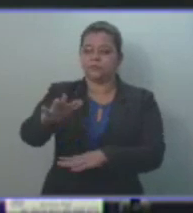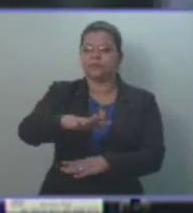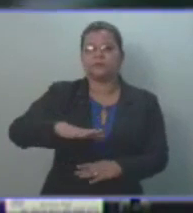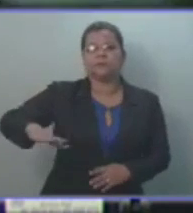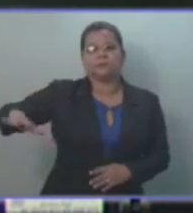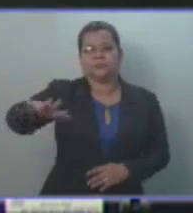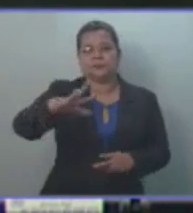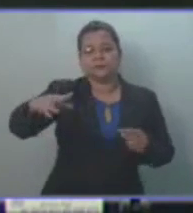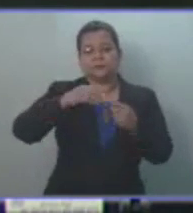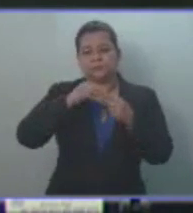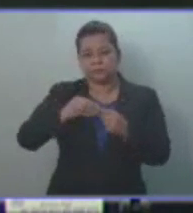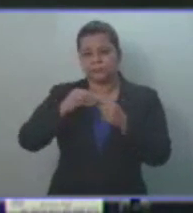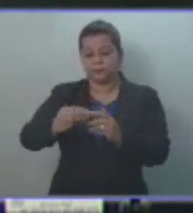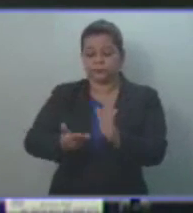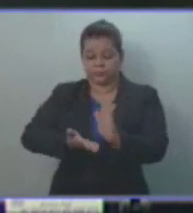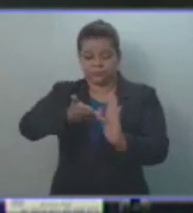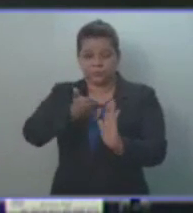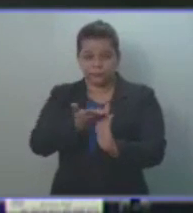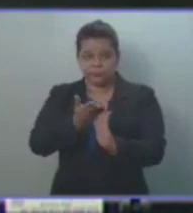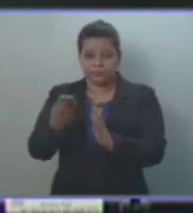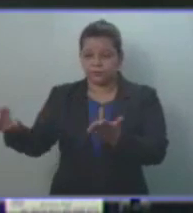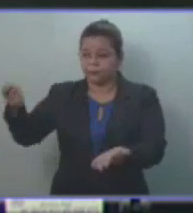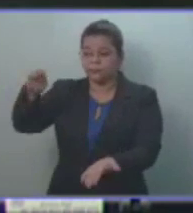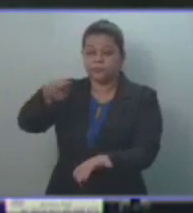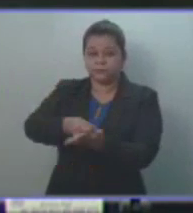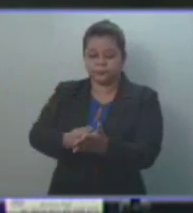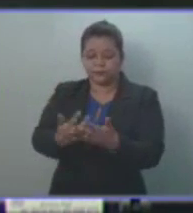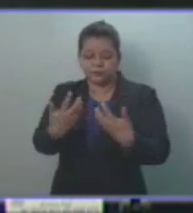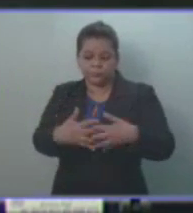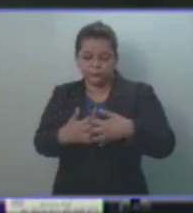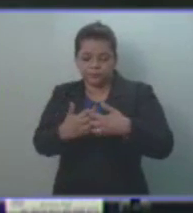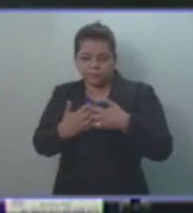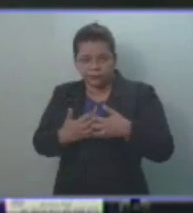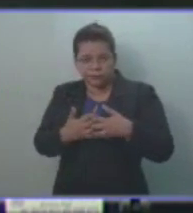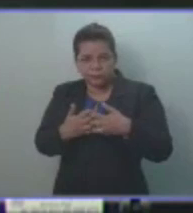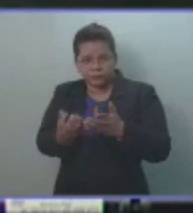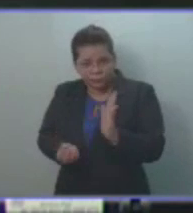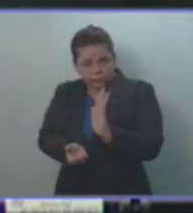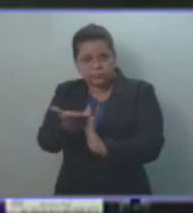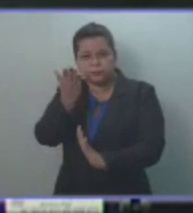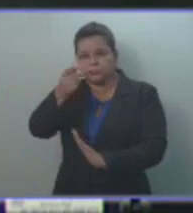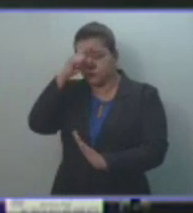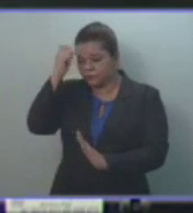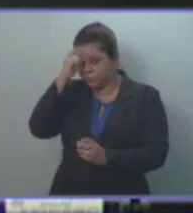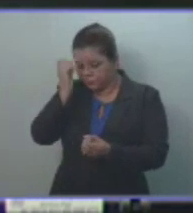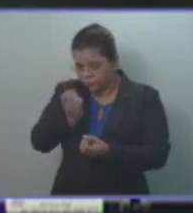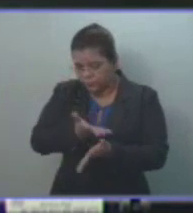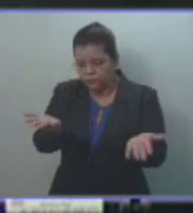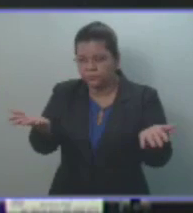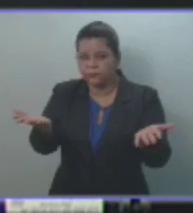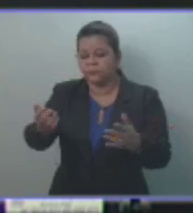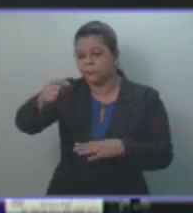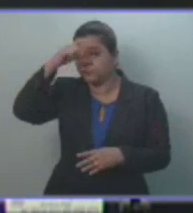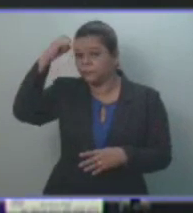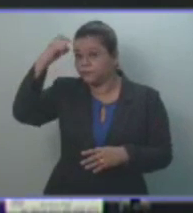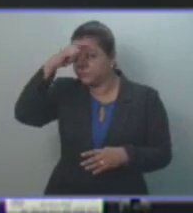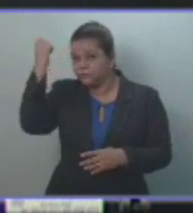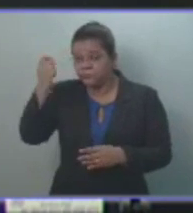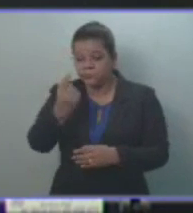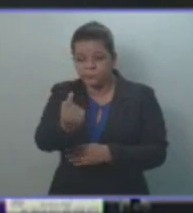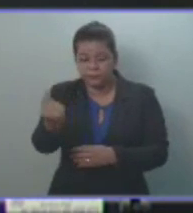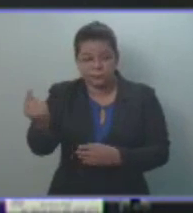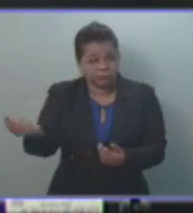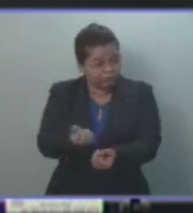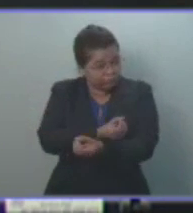de inversión y desarrollo y crear empleo para todos, trabajo para todos